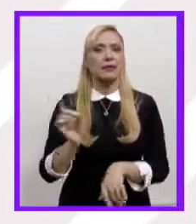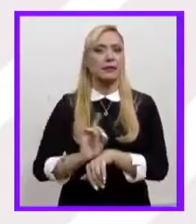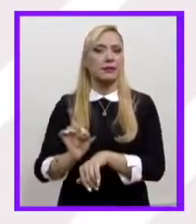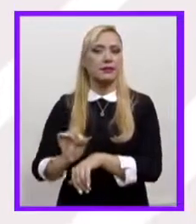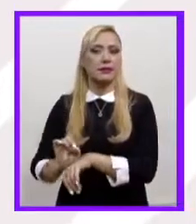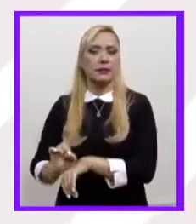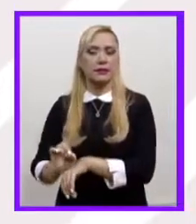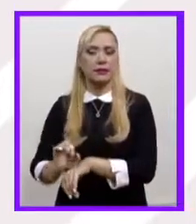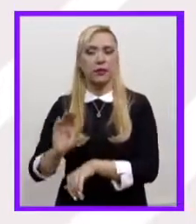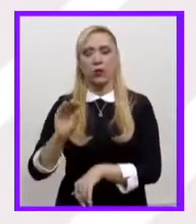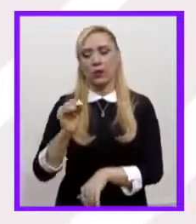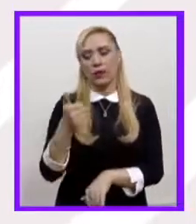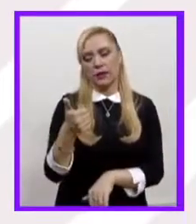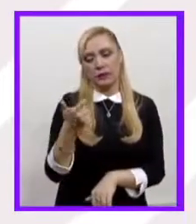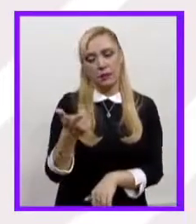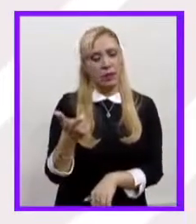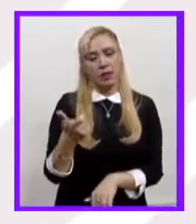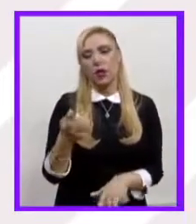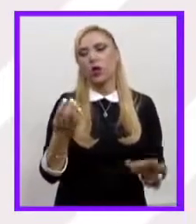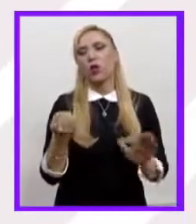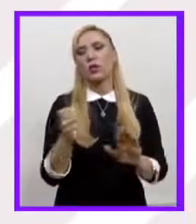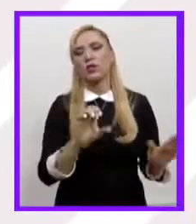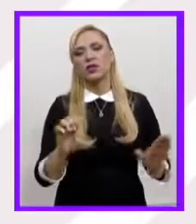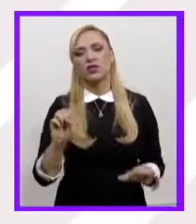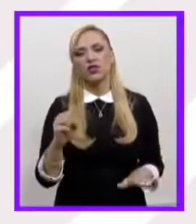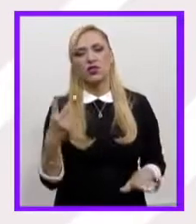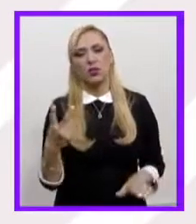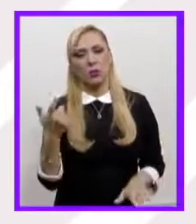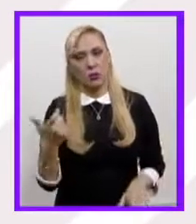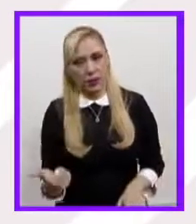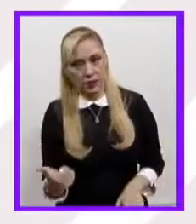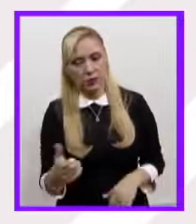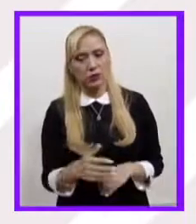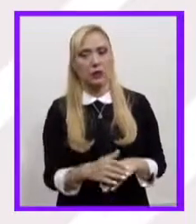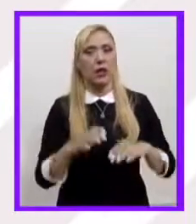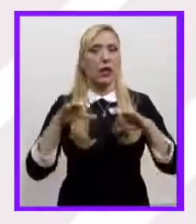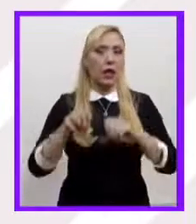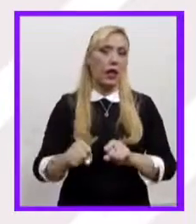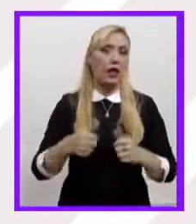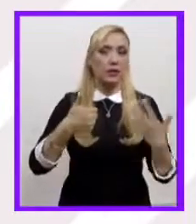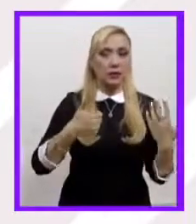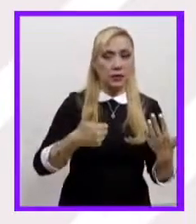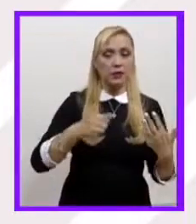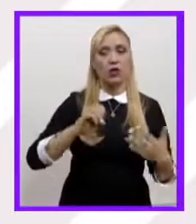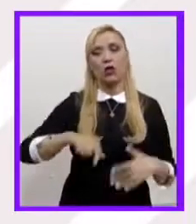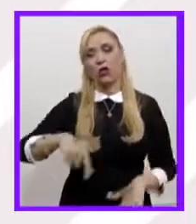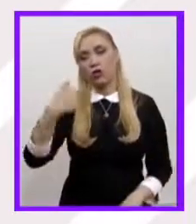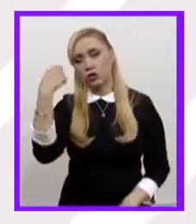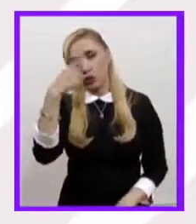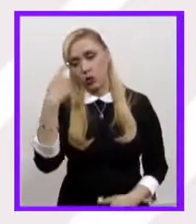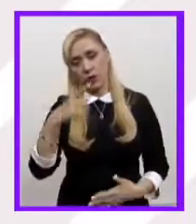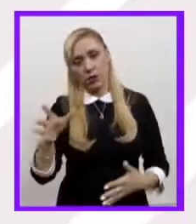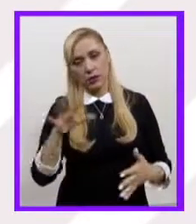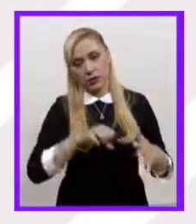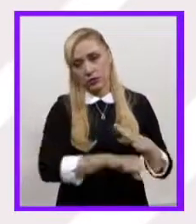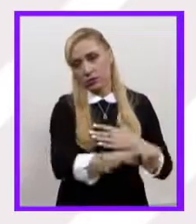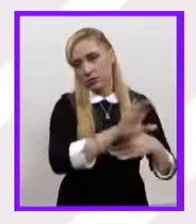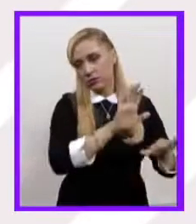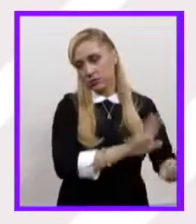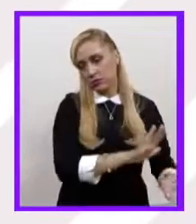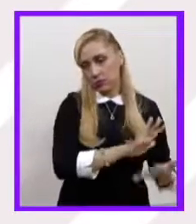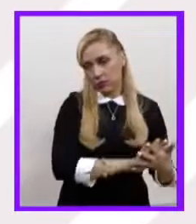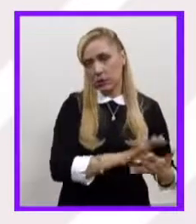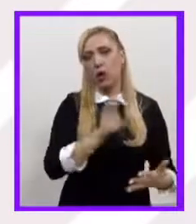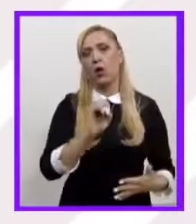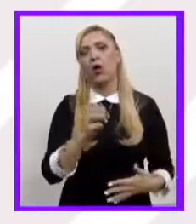de 96 pesos a 962 pesos, o un arresto de 6 a 12 horas, o trabajo en favor de la comunidad de 3